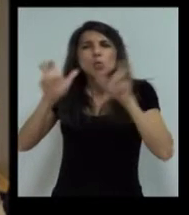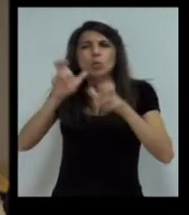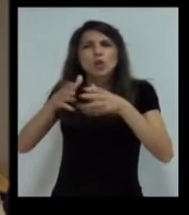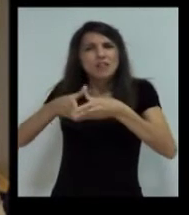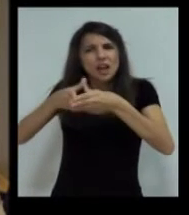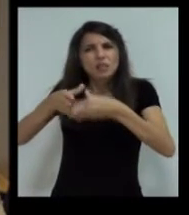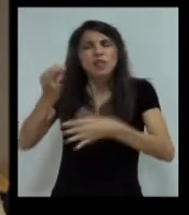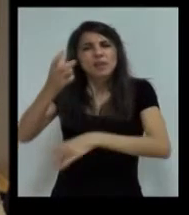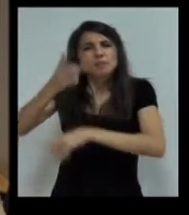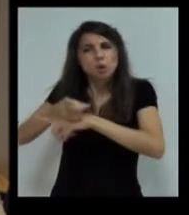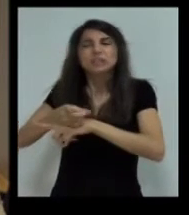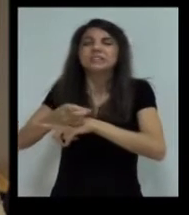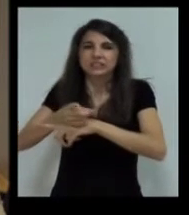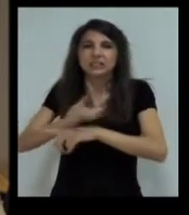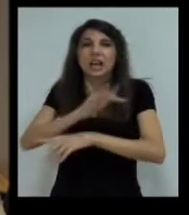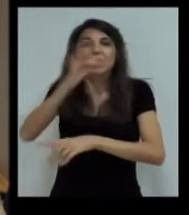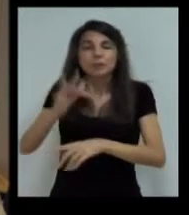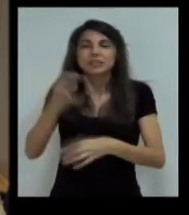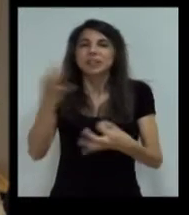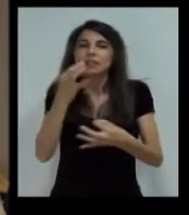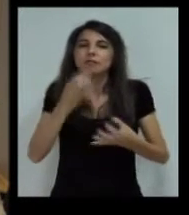fomentar los grupos de interoperabilidad.